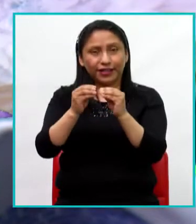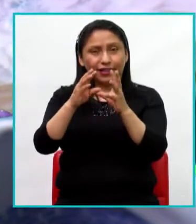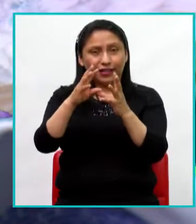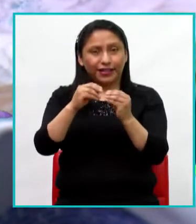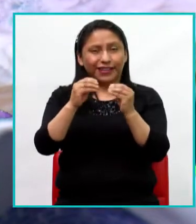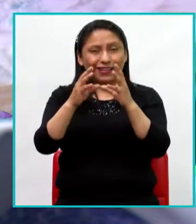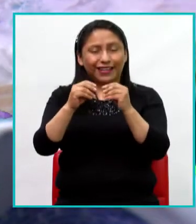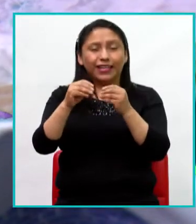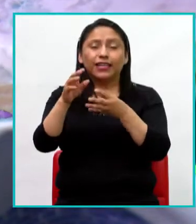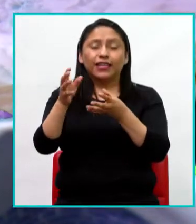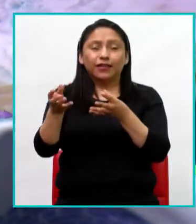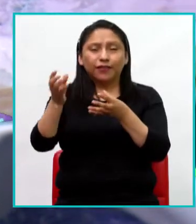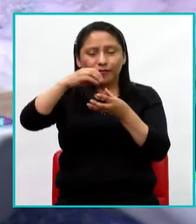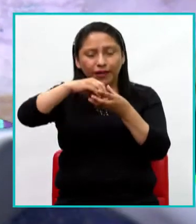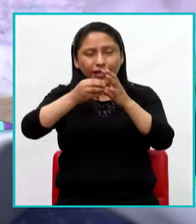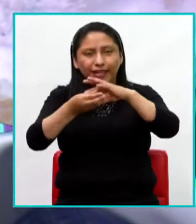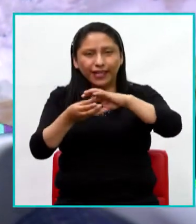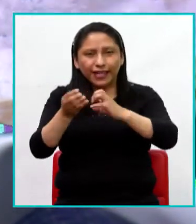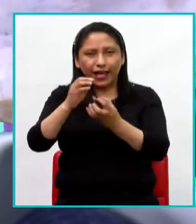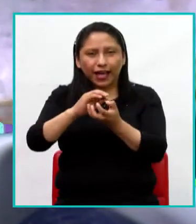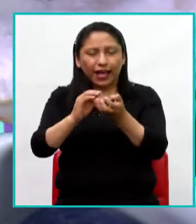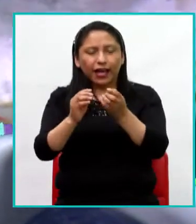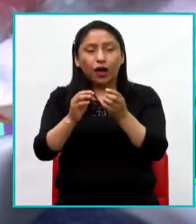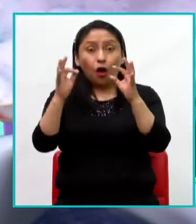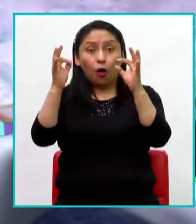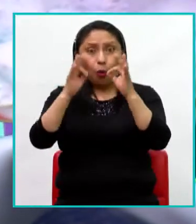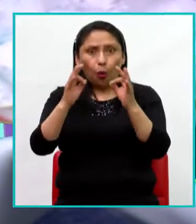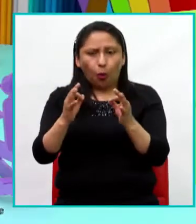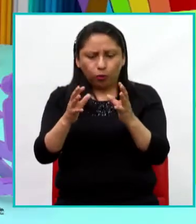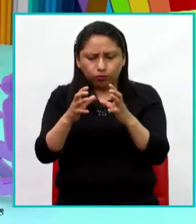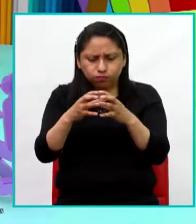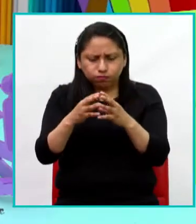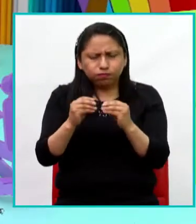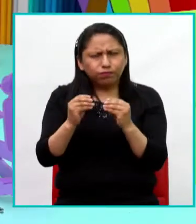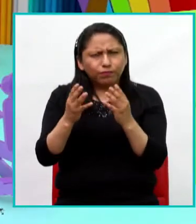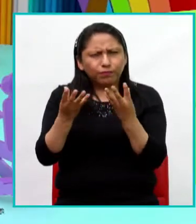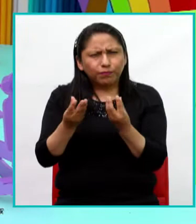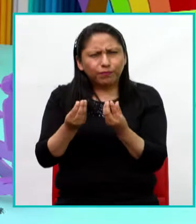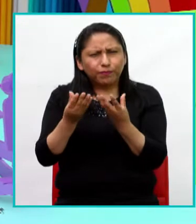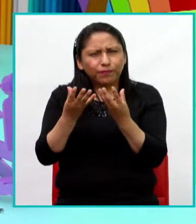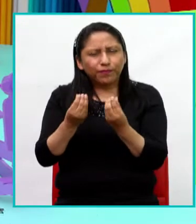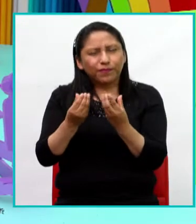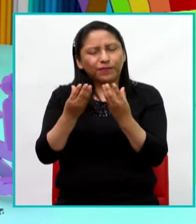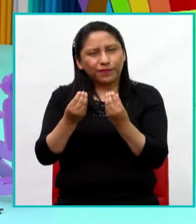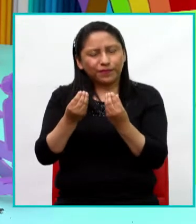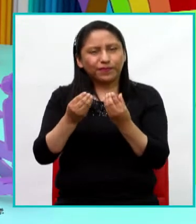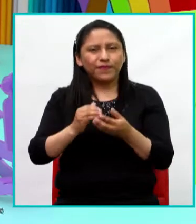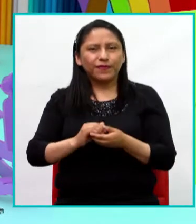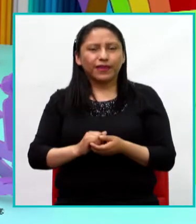Amasamos y mezclamos hasta formar una masa suave.